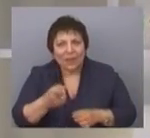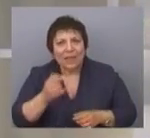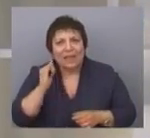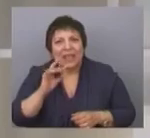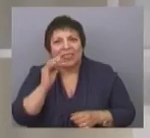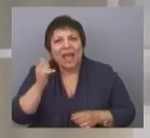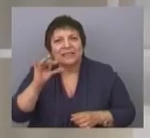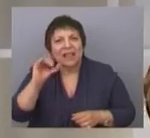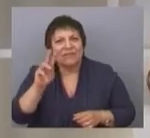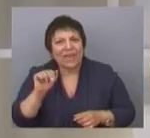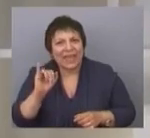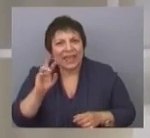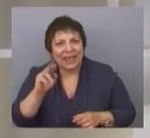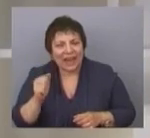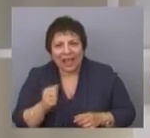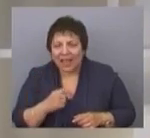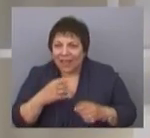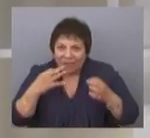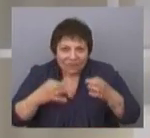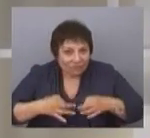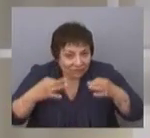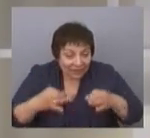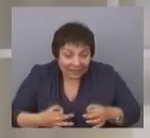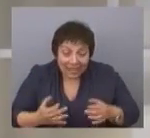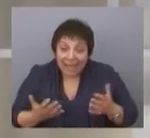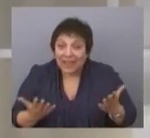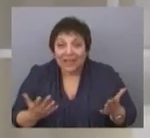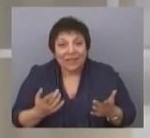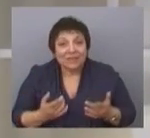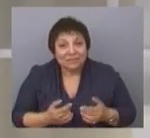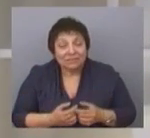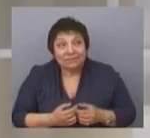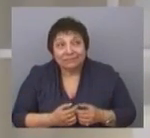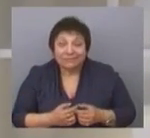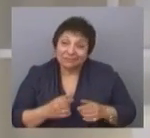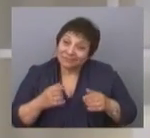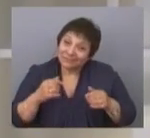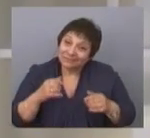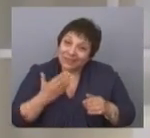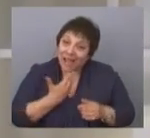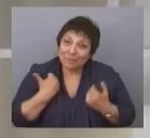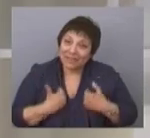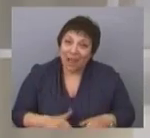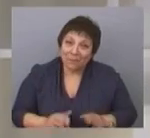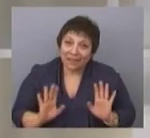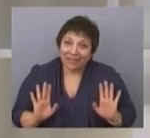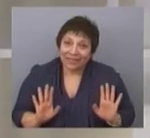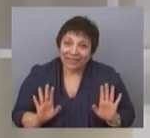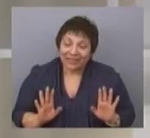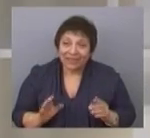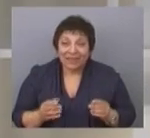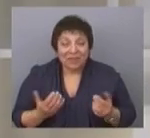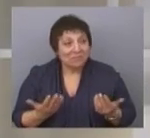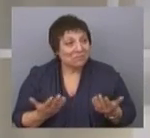da Silveira. La verdad que es una anécdota infeliz. Realmente no hace